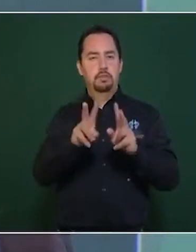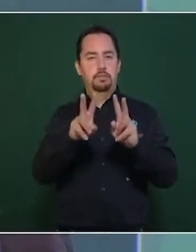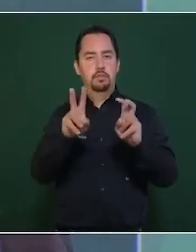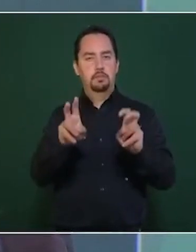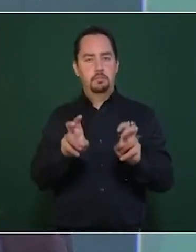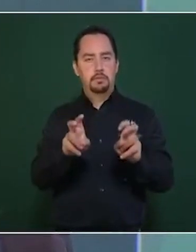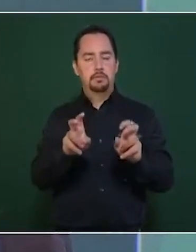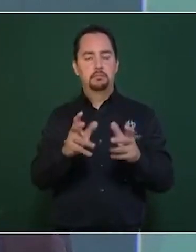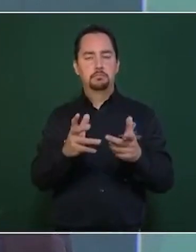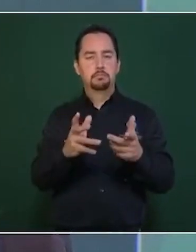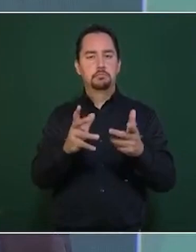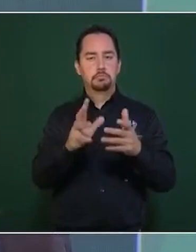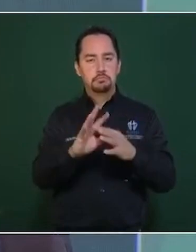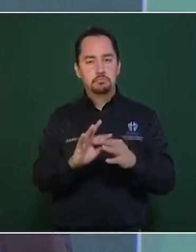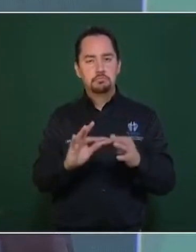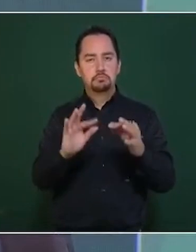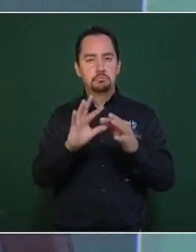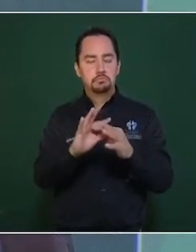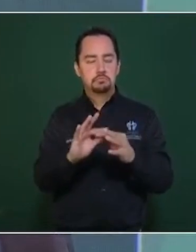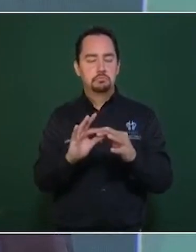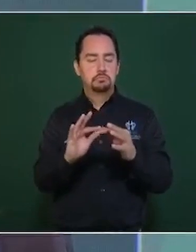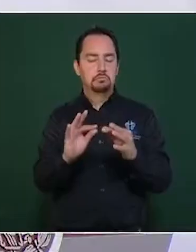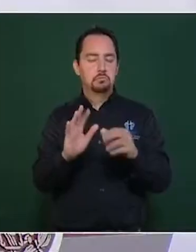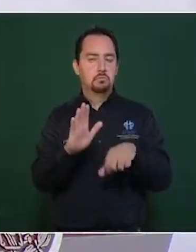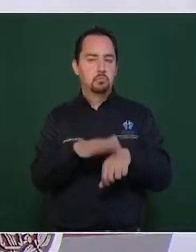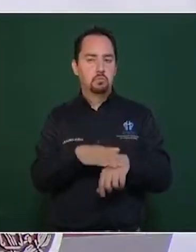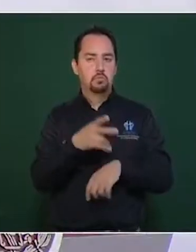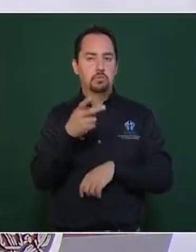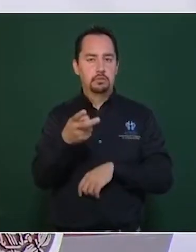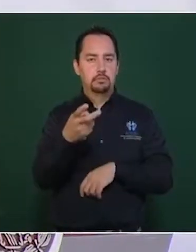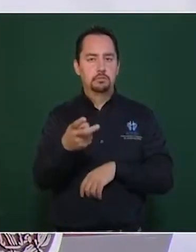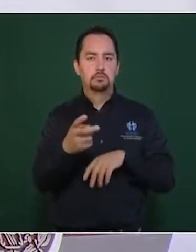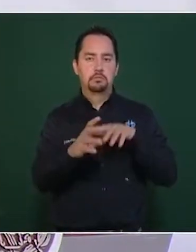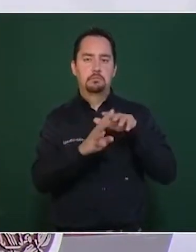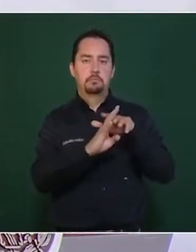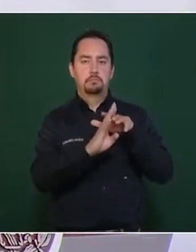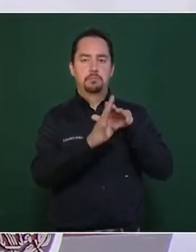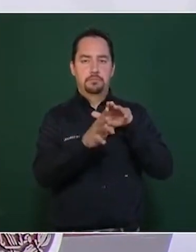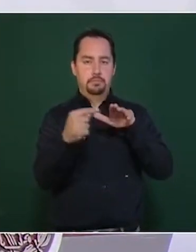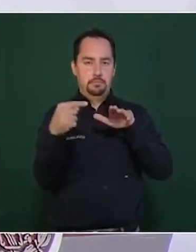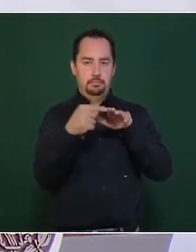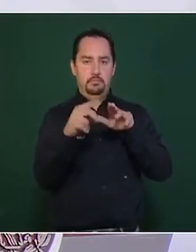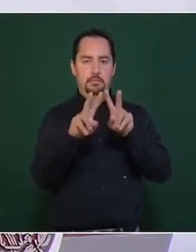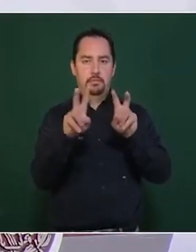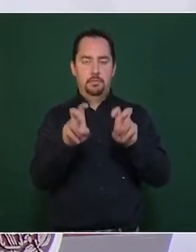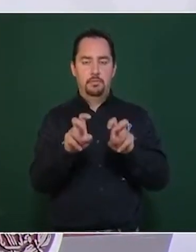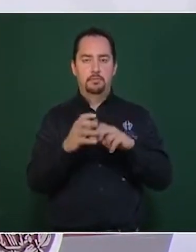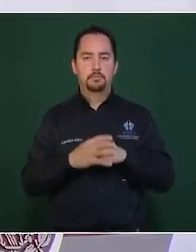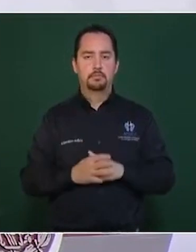problema, este fenómeno de la migración.